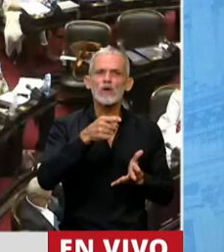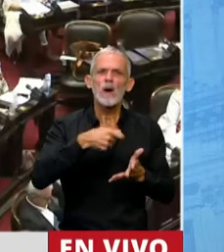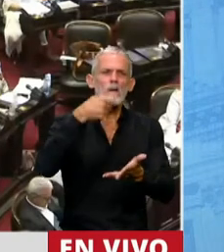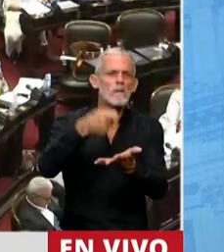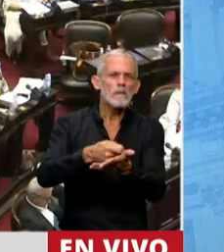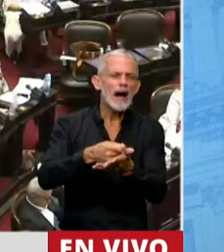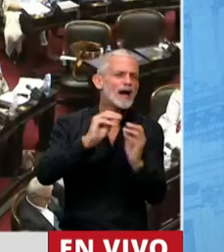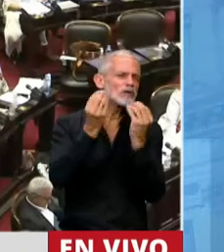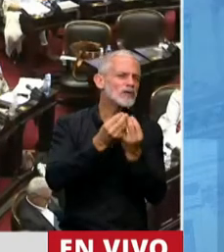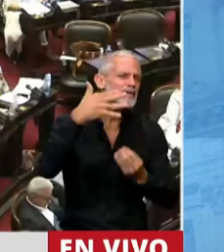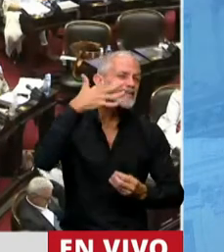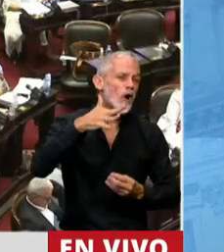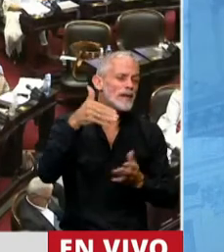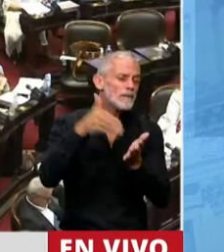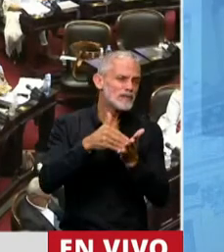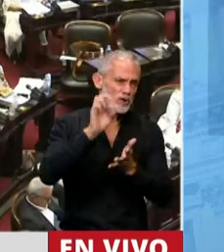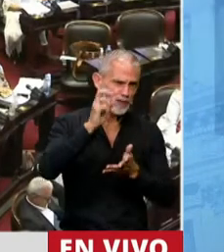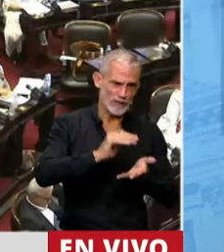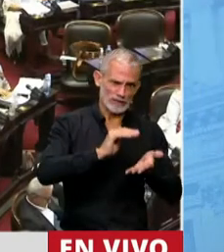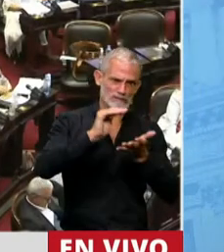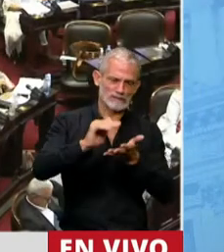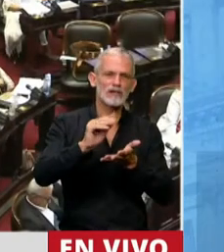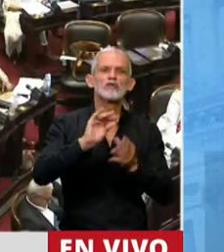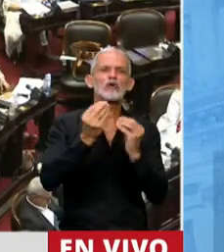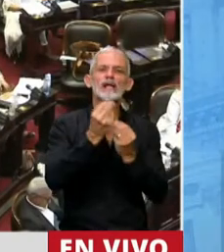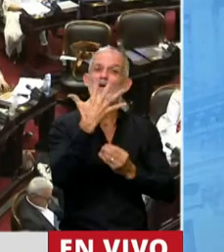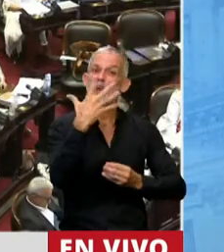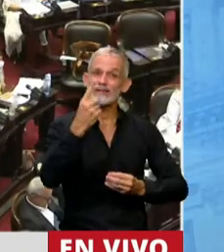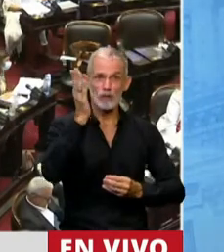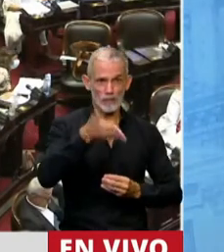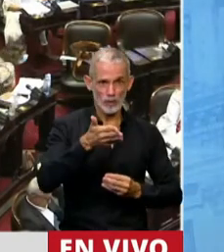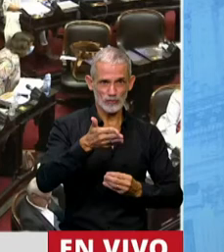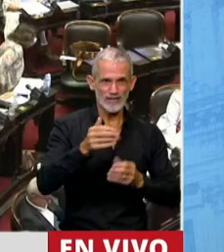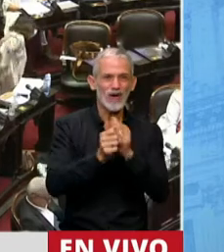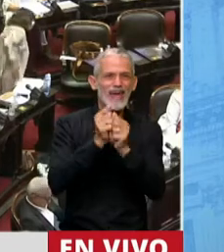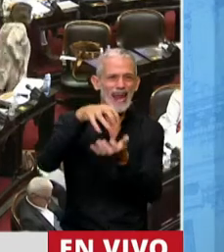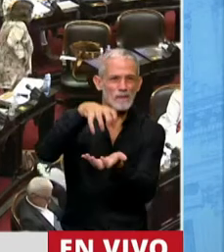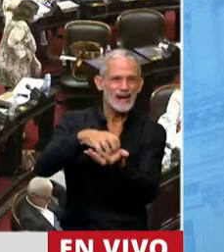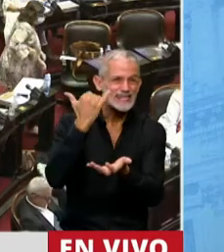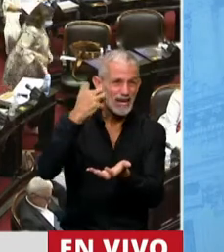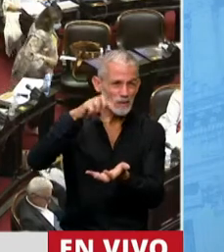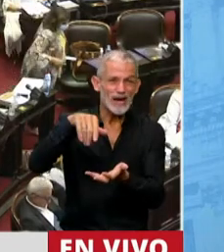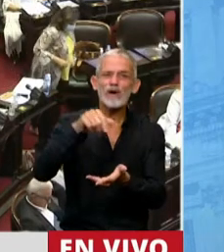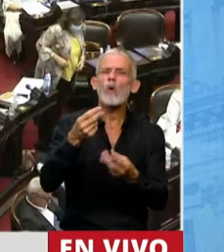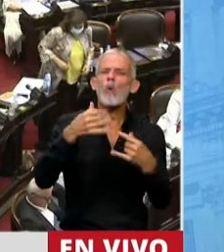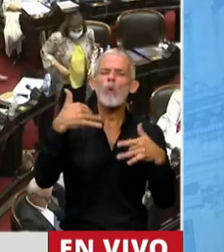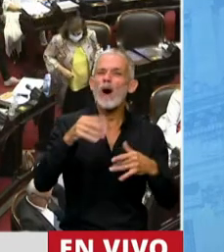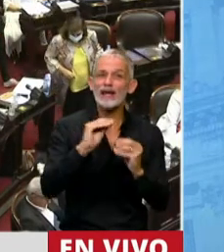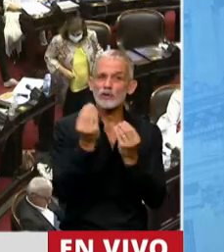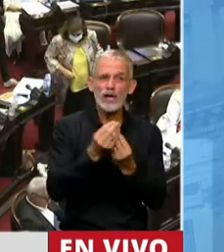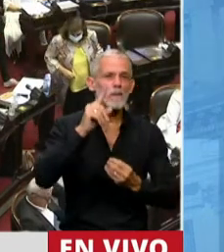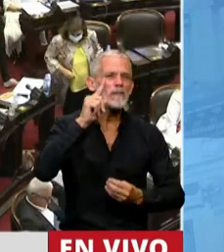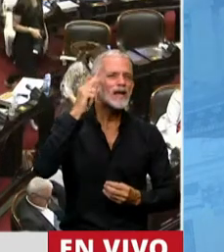pagaron 5.000 millones de dólares por el 51% de la empresa y hoy vale esa empresa